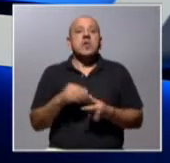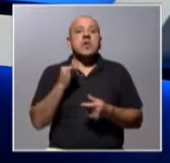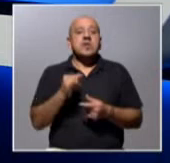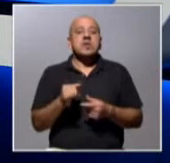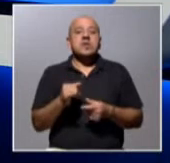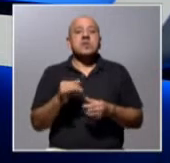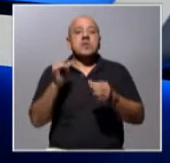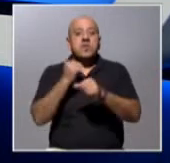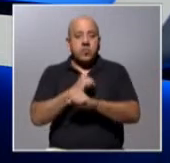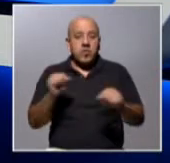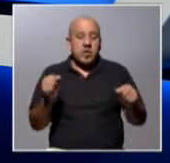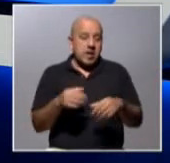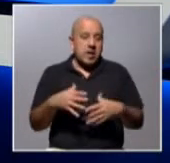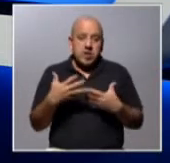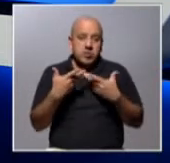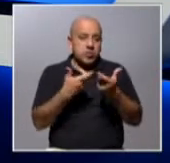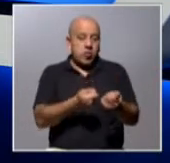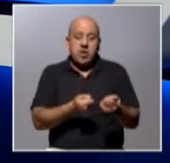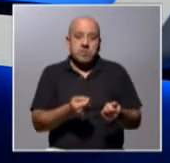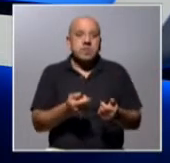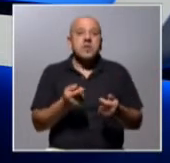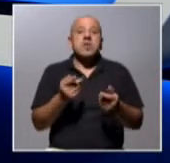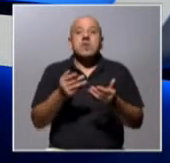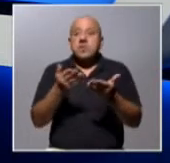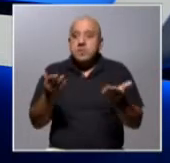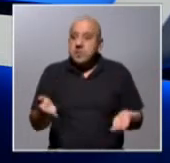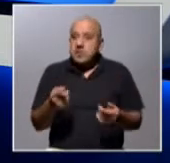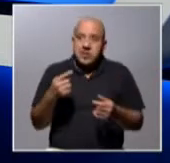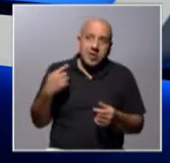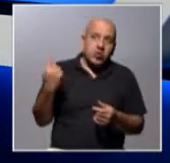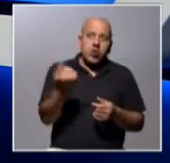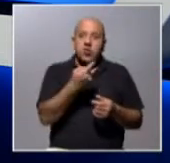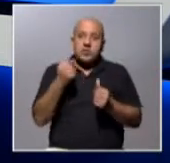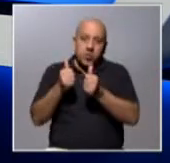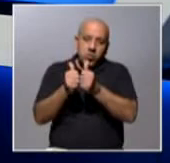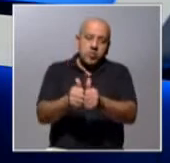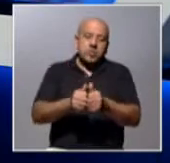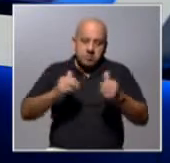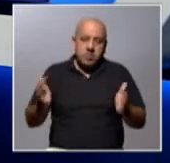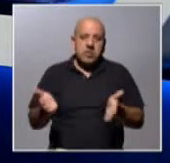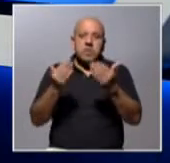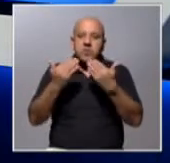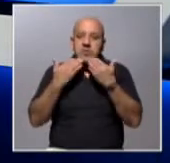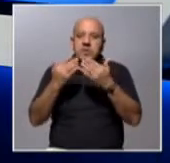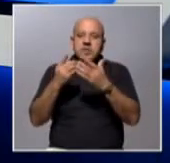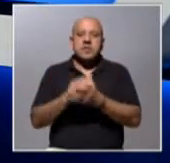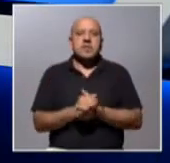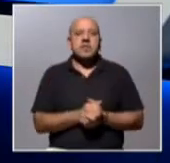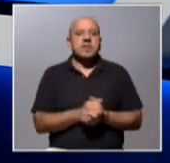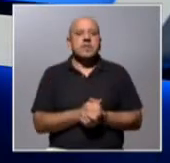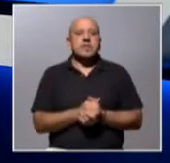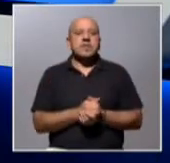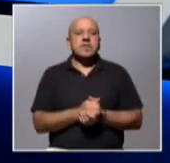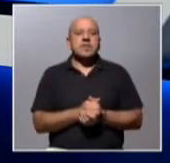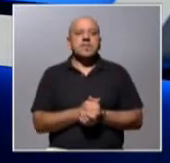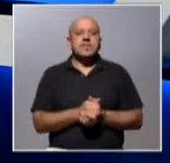mano apoyando con donaciones. Y bueno, y así entre todos salimos adelante. Así que muchísimas gracias a ustedes. Muchas